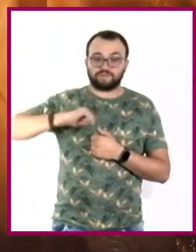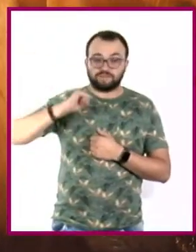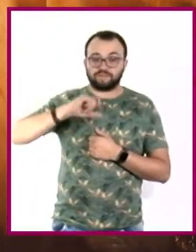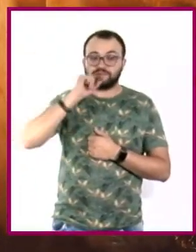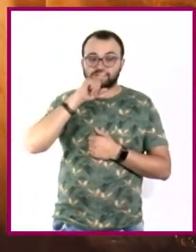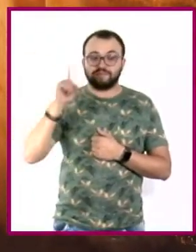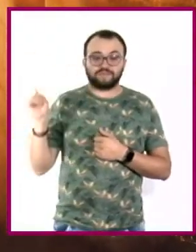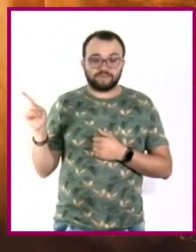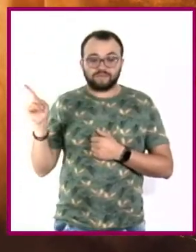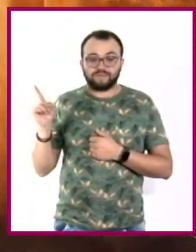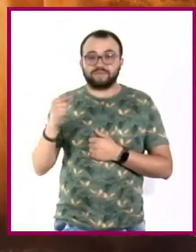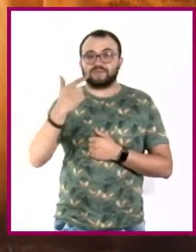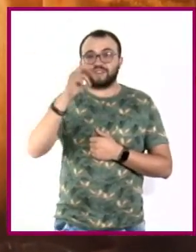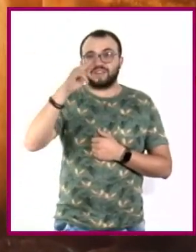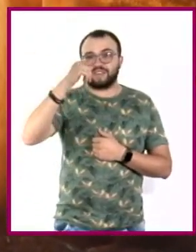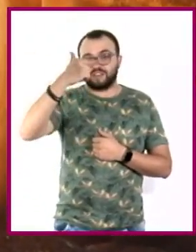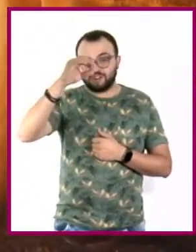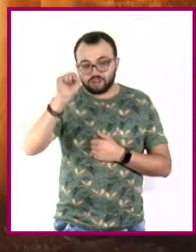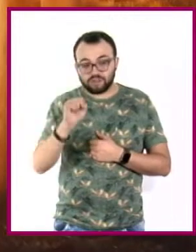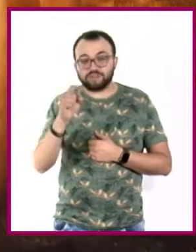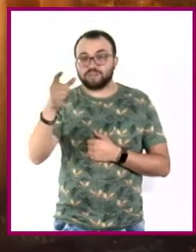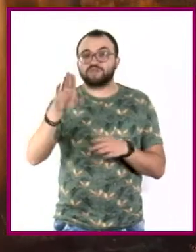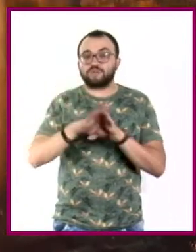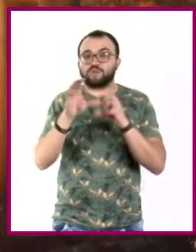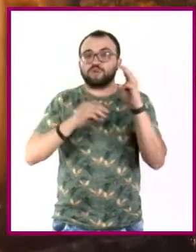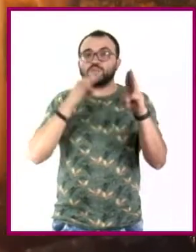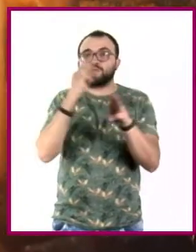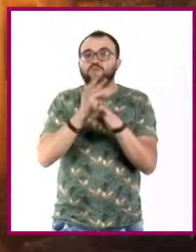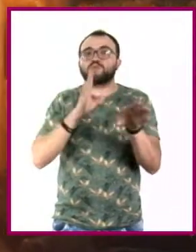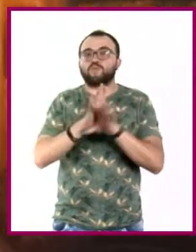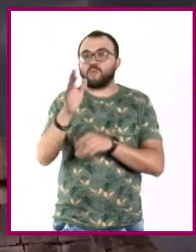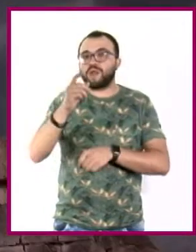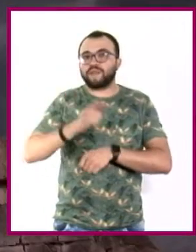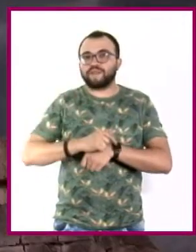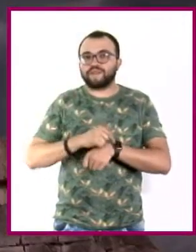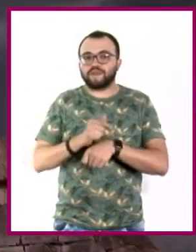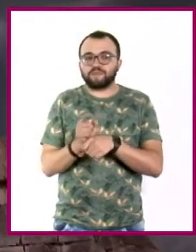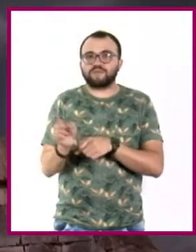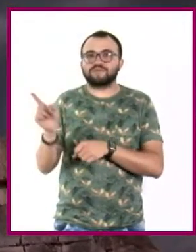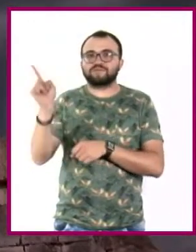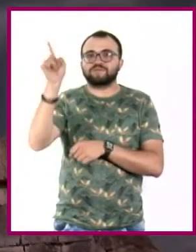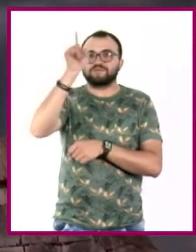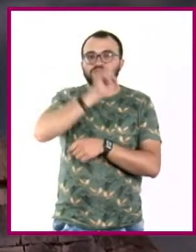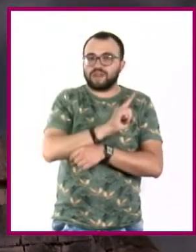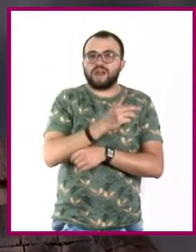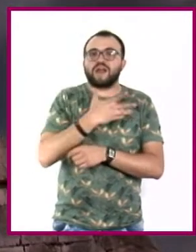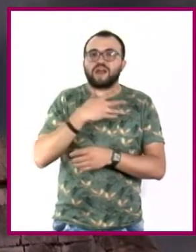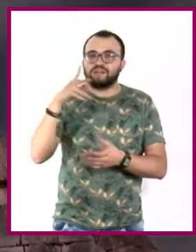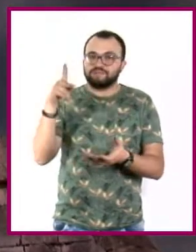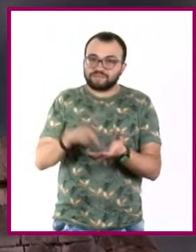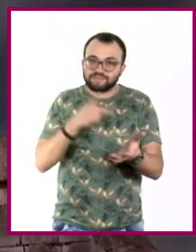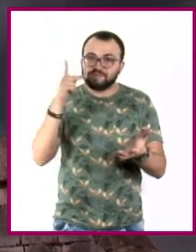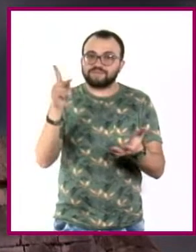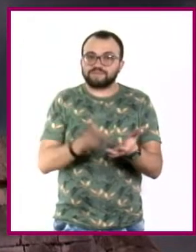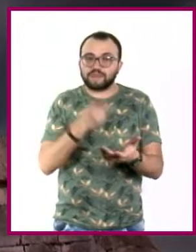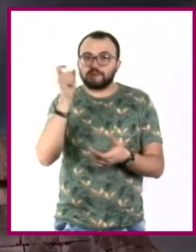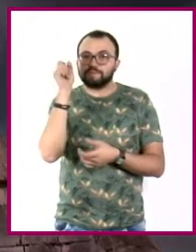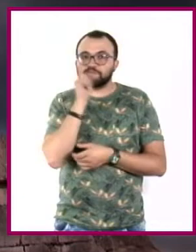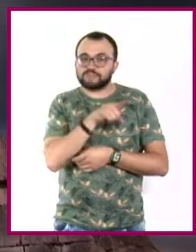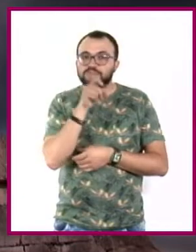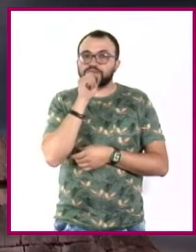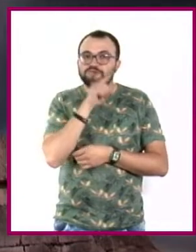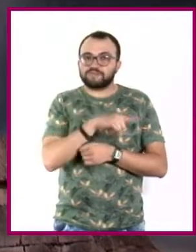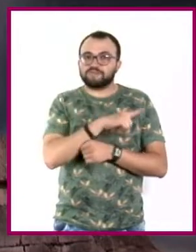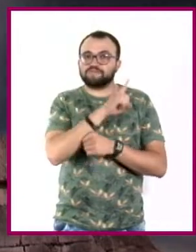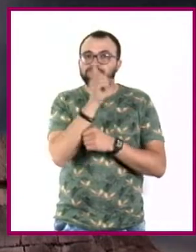culturas mesoamericanas, el mundo se regía bajo ciclos temporales, condenados a repetir eternamente las mismas coordenadas